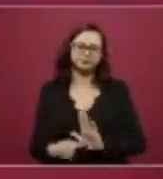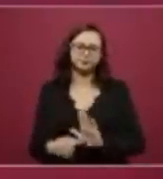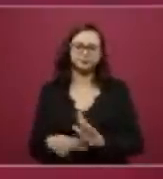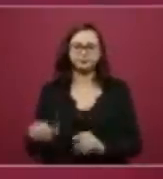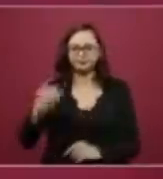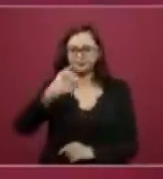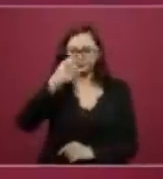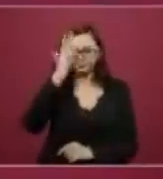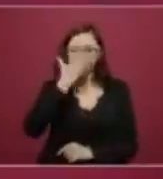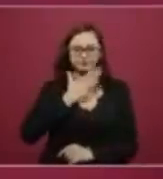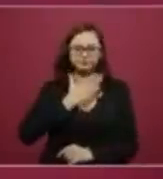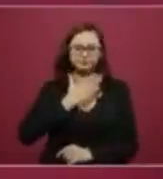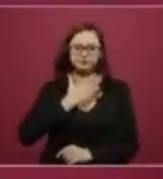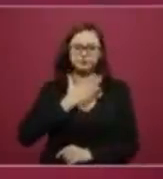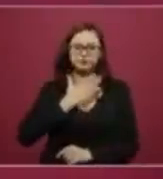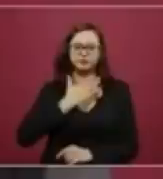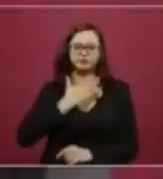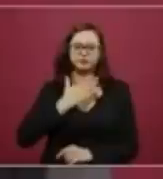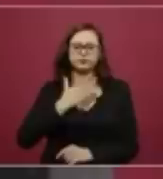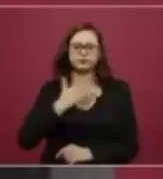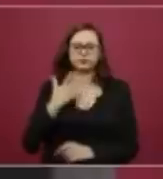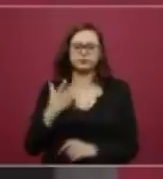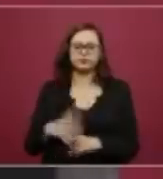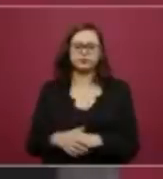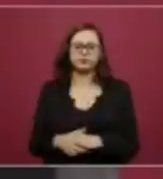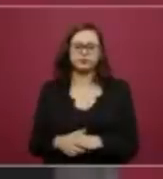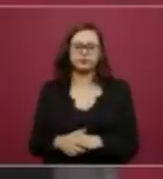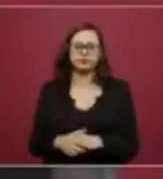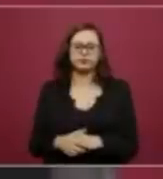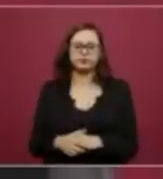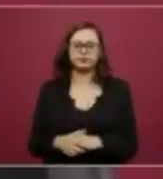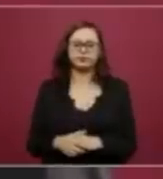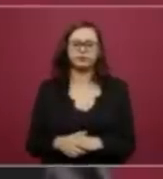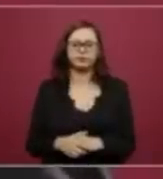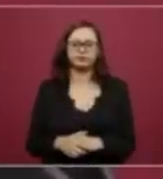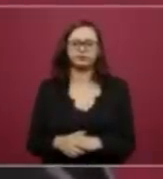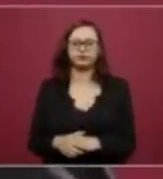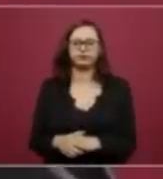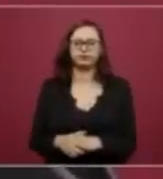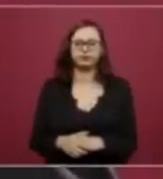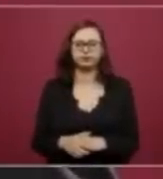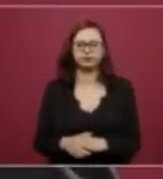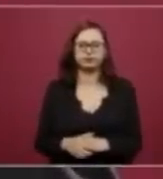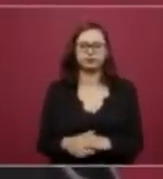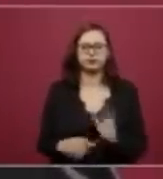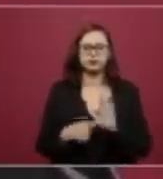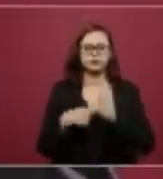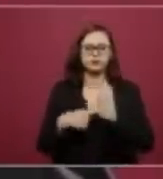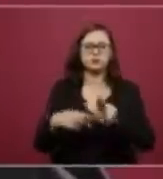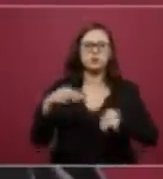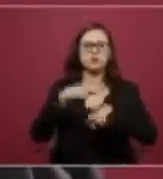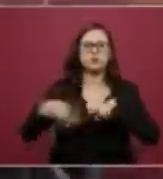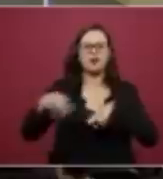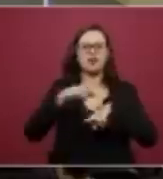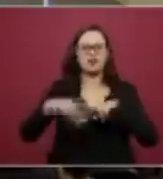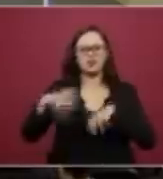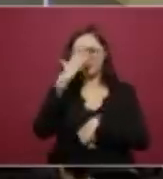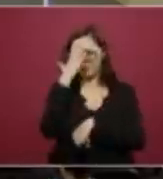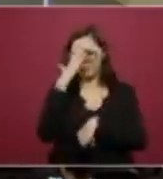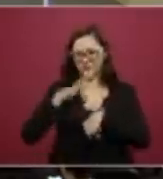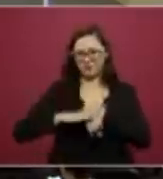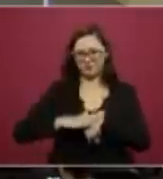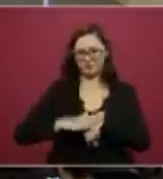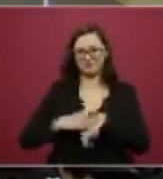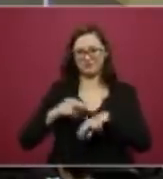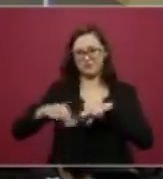imágenes, se va a dar a conocer el boleto del metro,